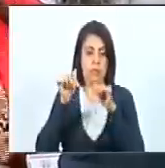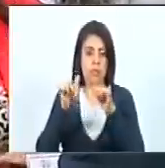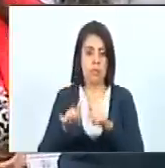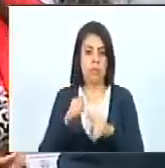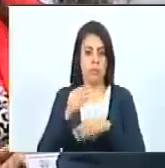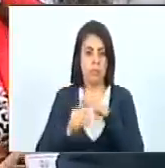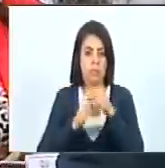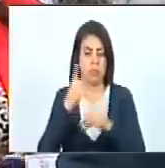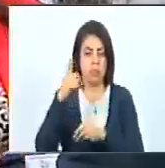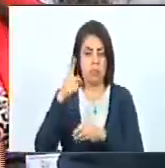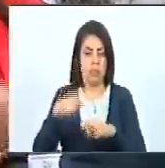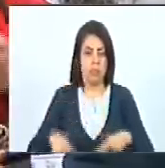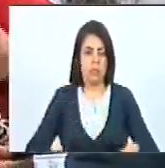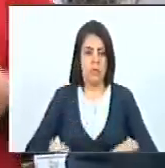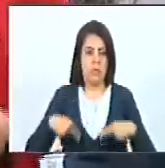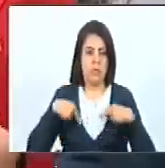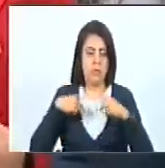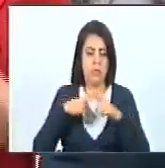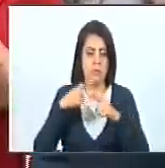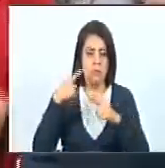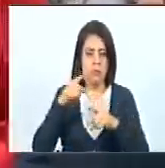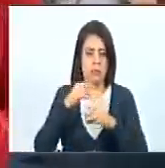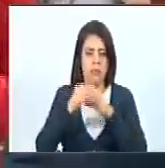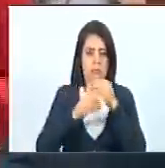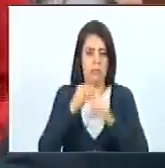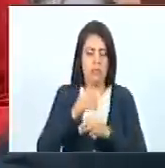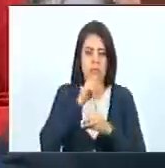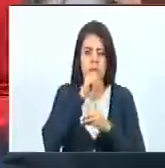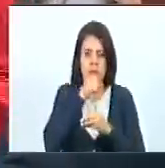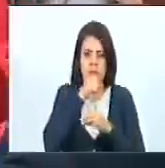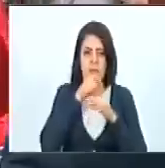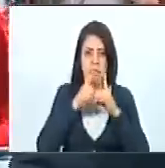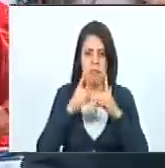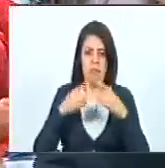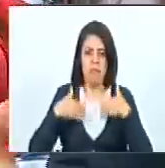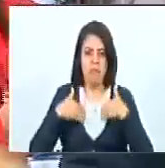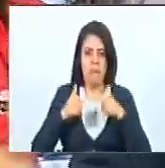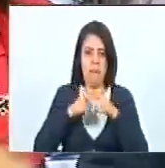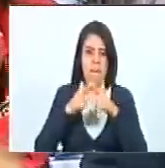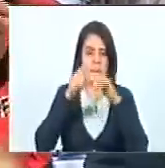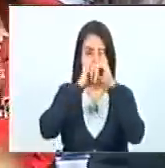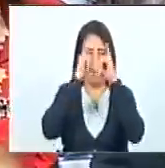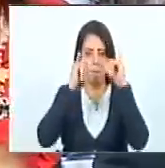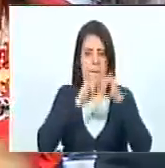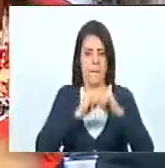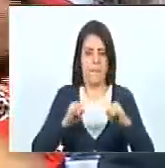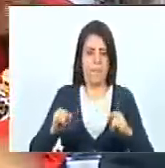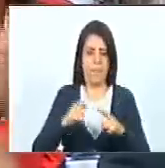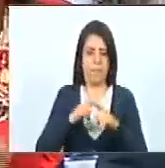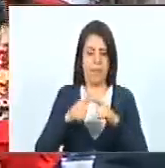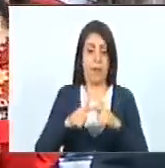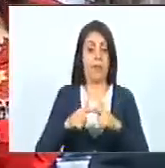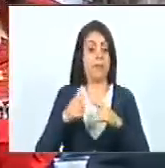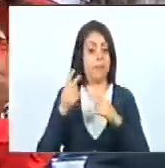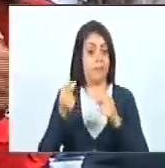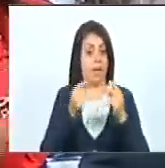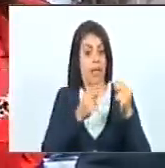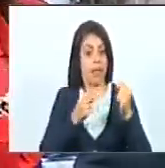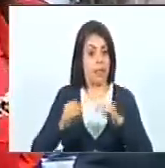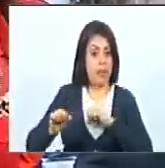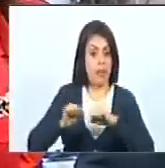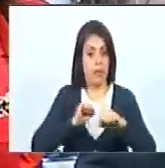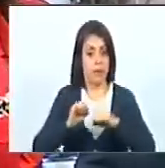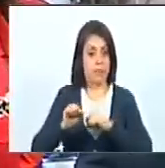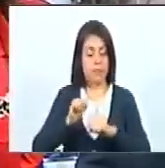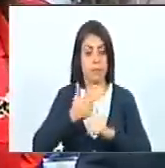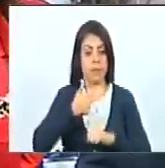para esos derechos humanos y para tener una vejez digna, saludable, feliz y activa,